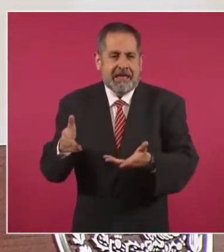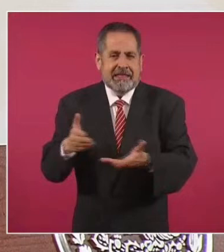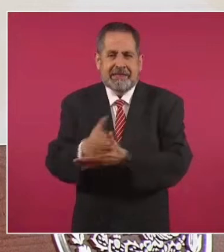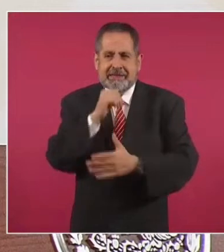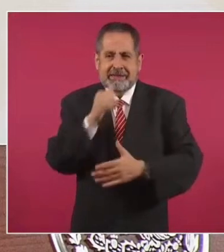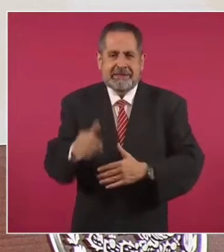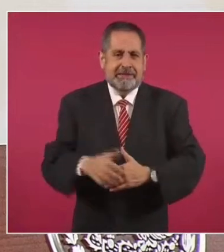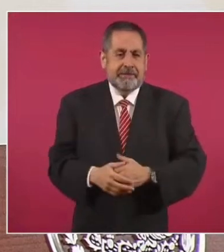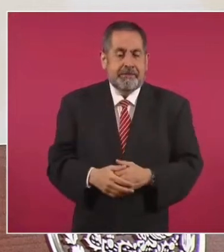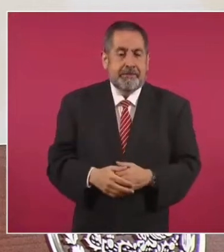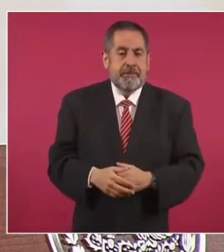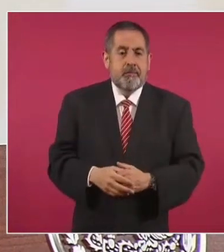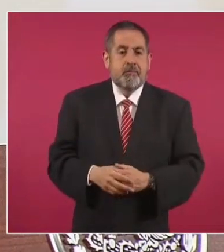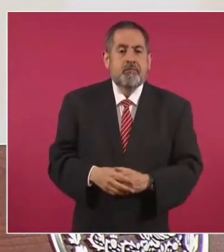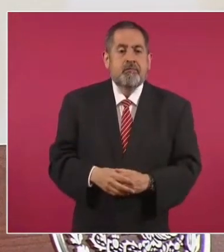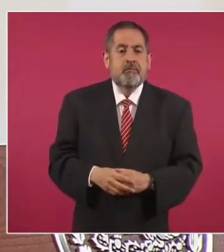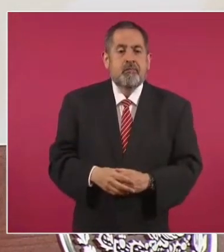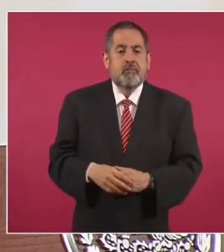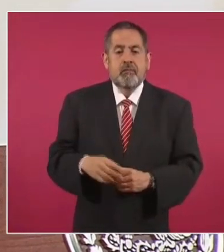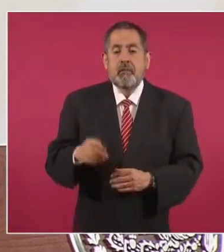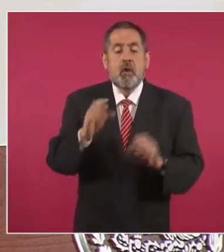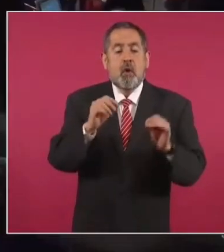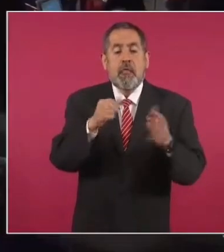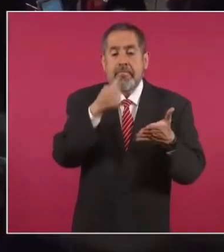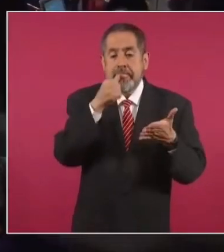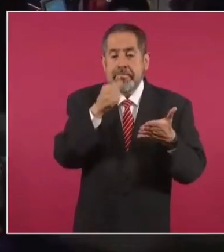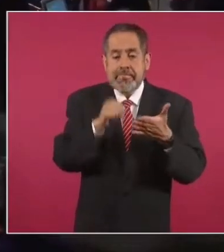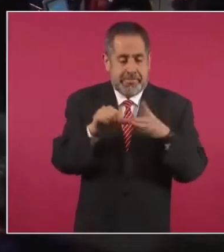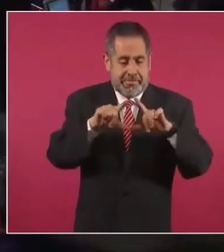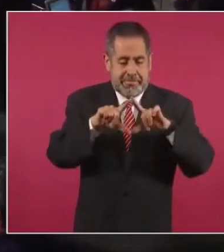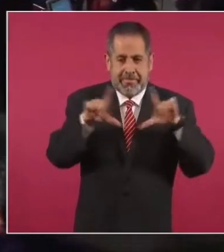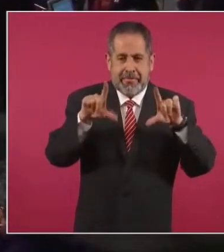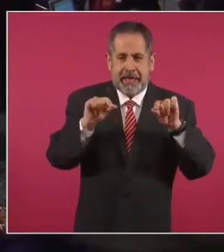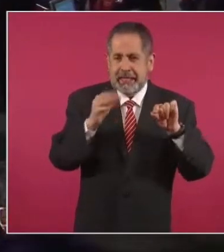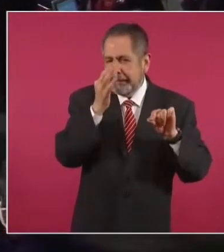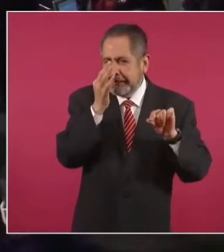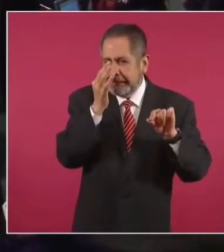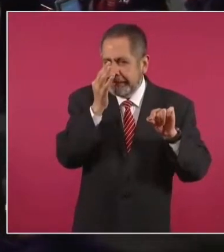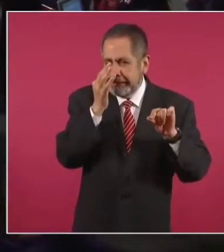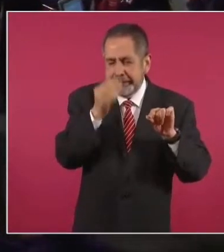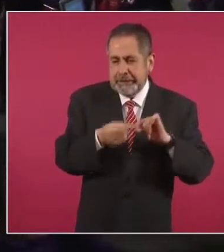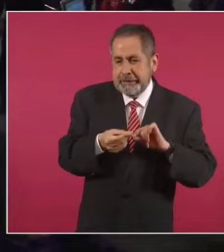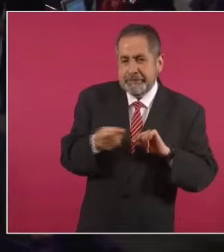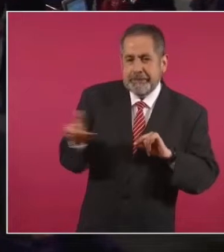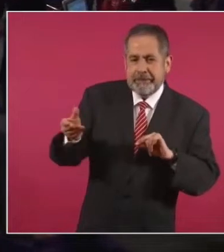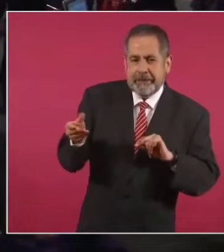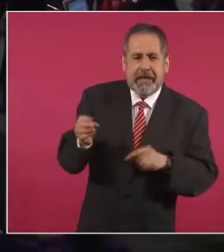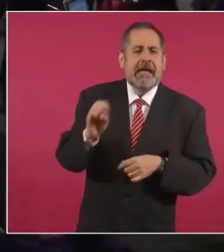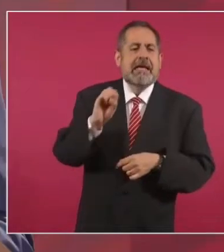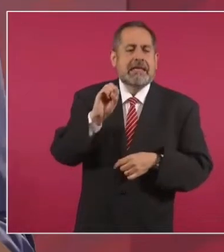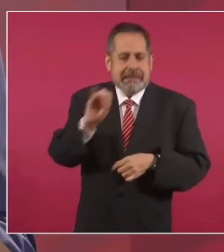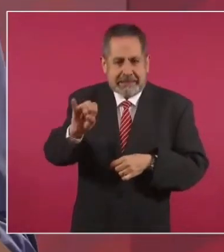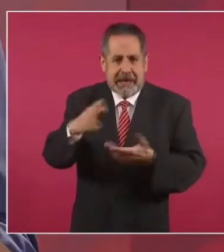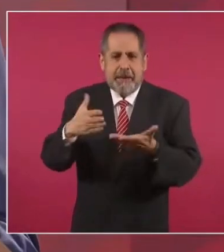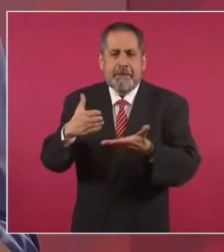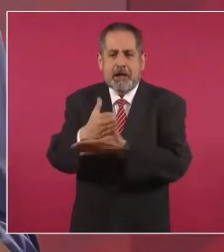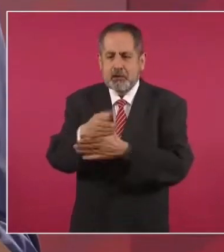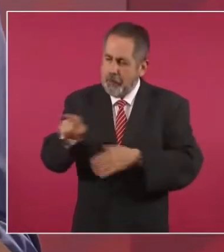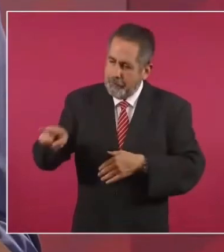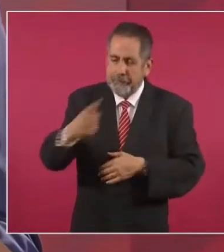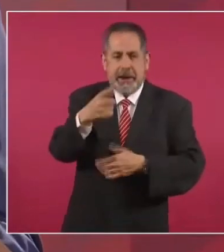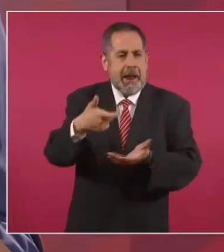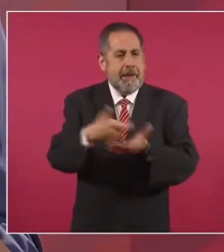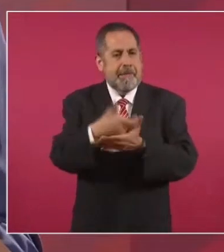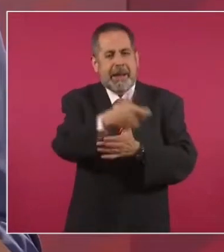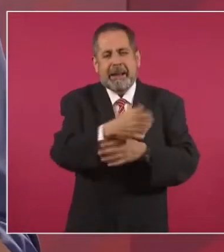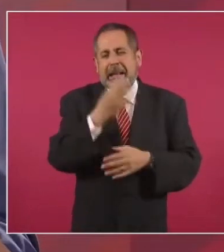Del que le llegaba un telegrama, un aviso, un papelito, era ya pasar a pagar